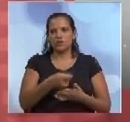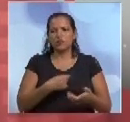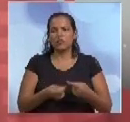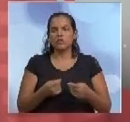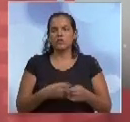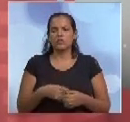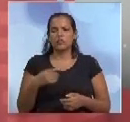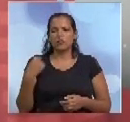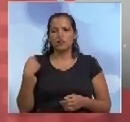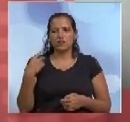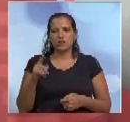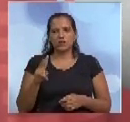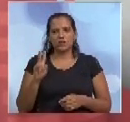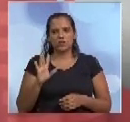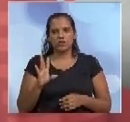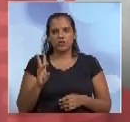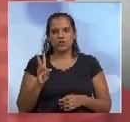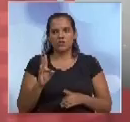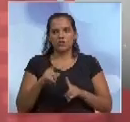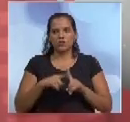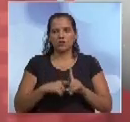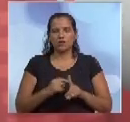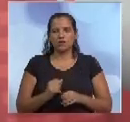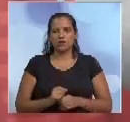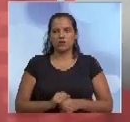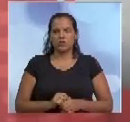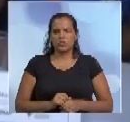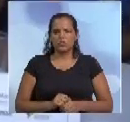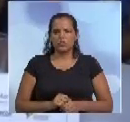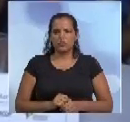proceso durará aproximadamente 7 meses.